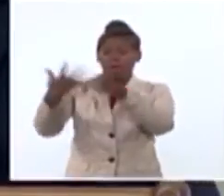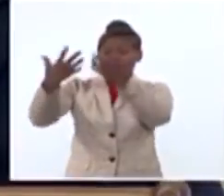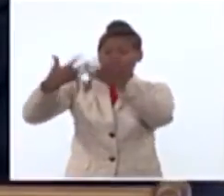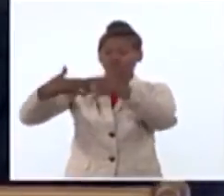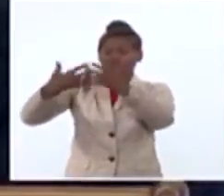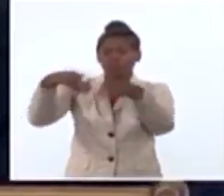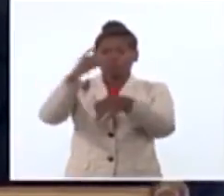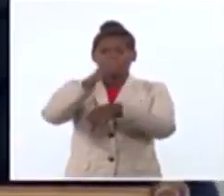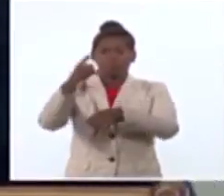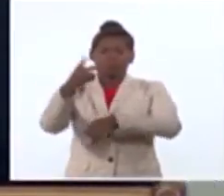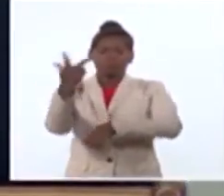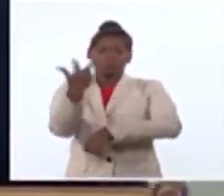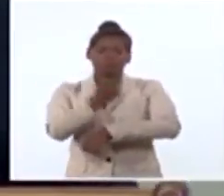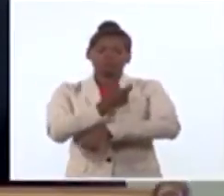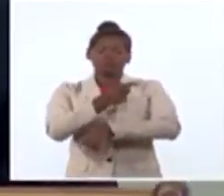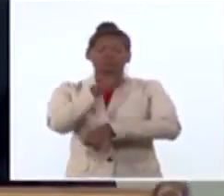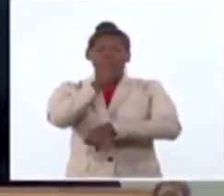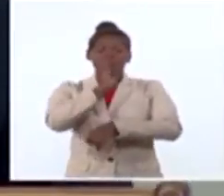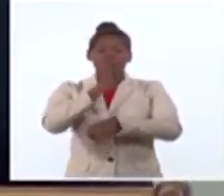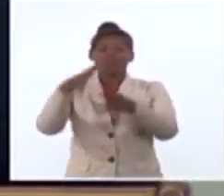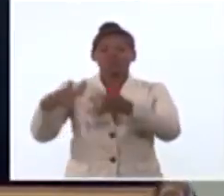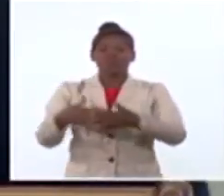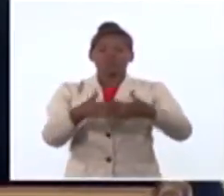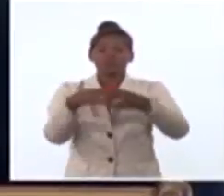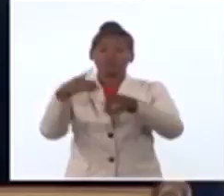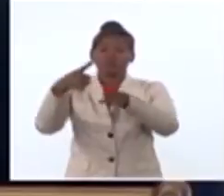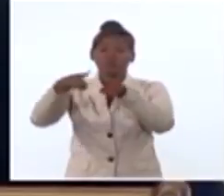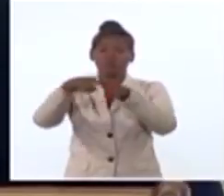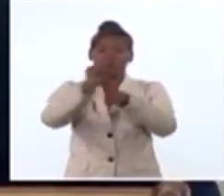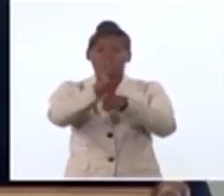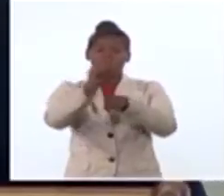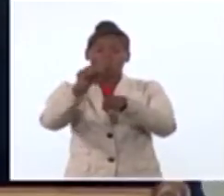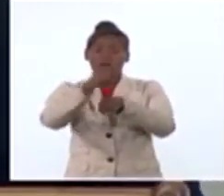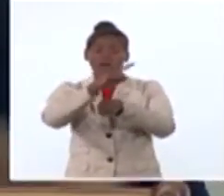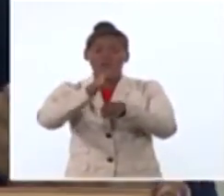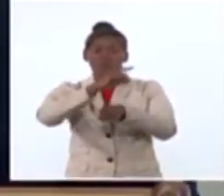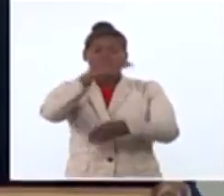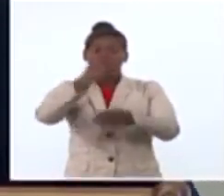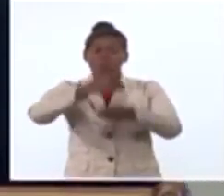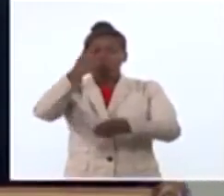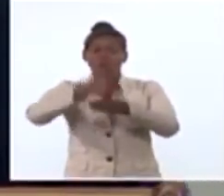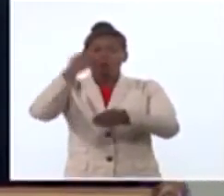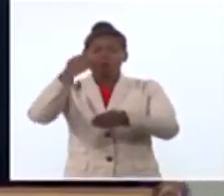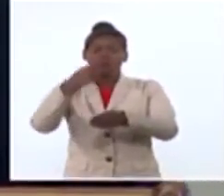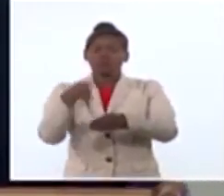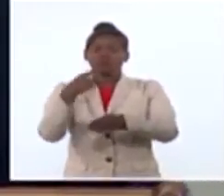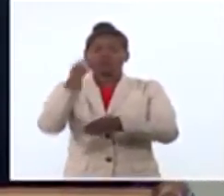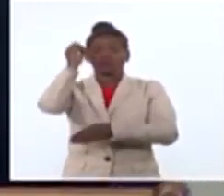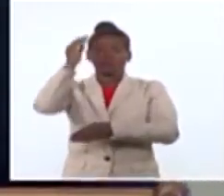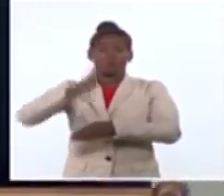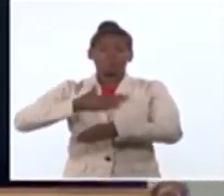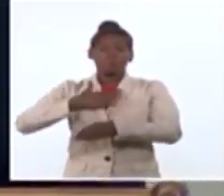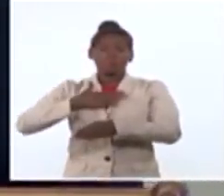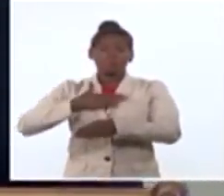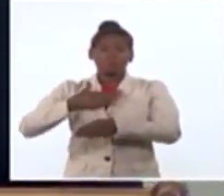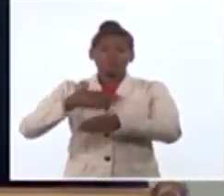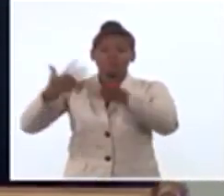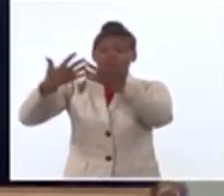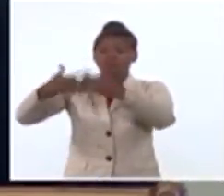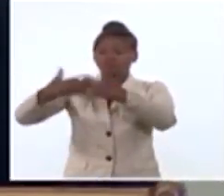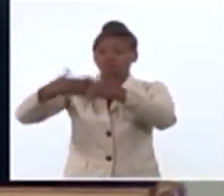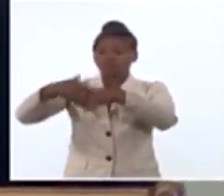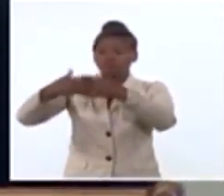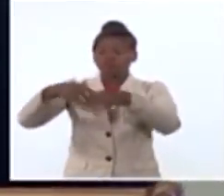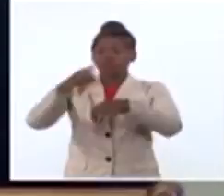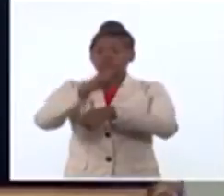de intervención en nuestro país, bloqueando la importación de equipamiento, materiales y